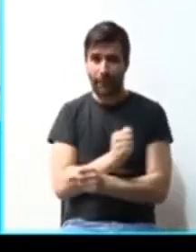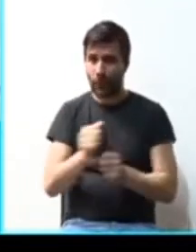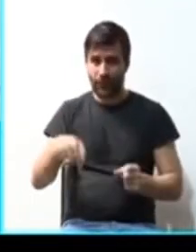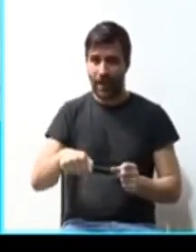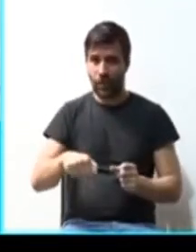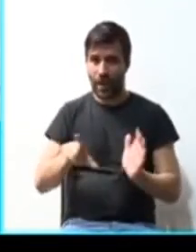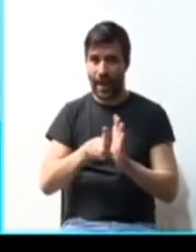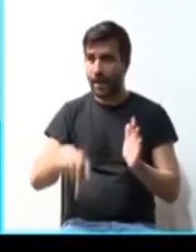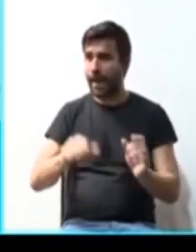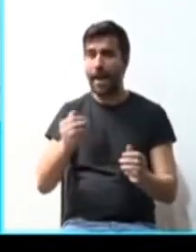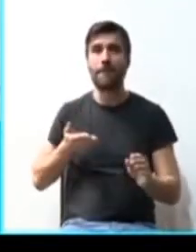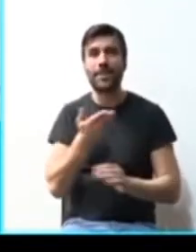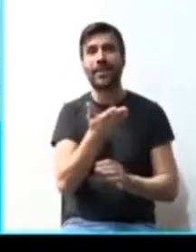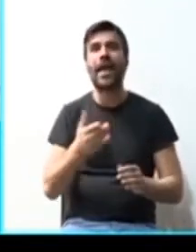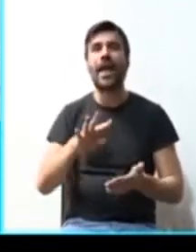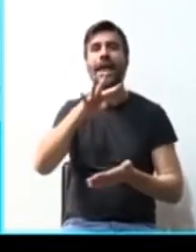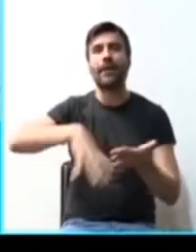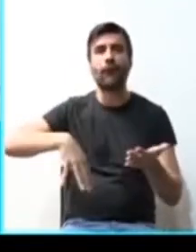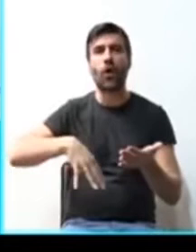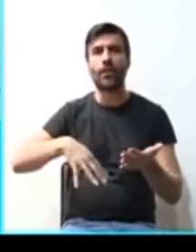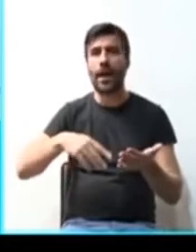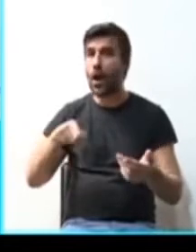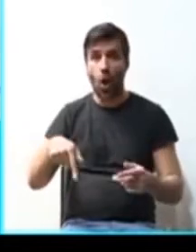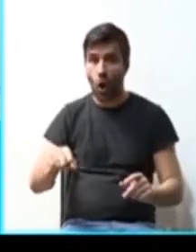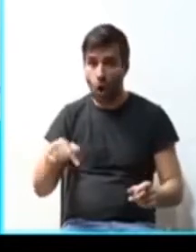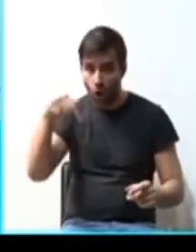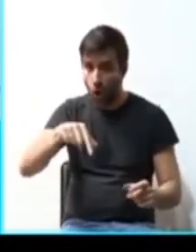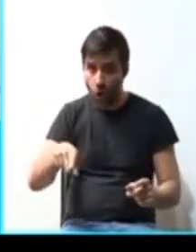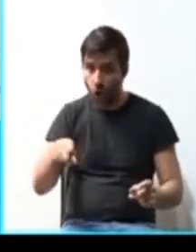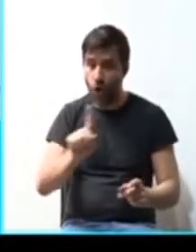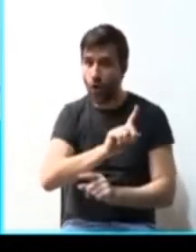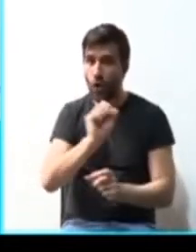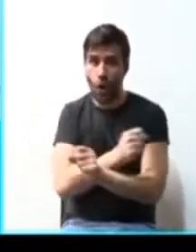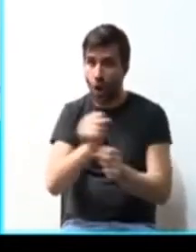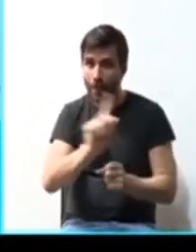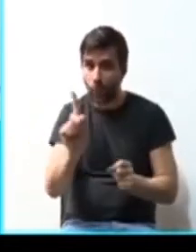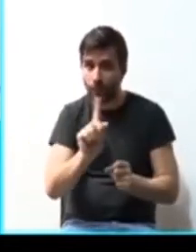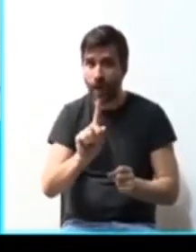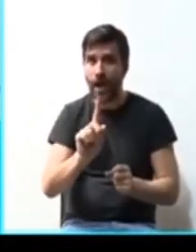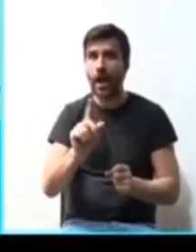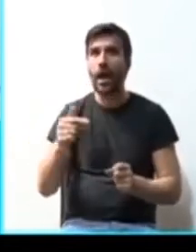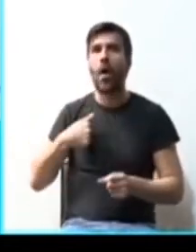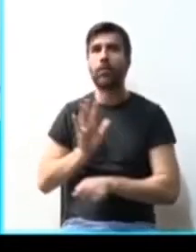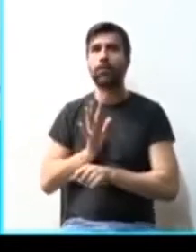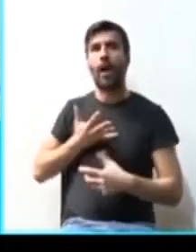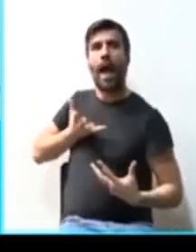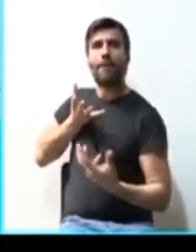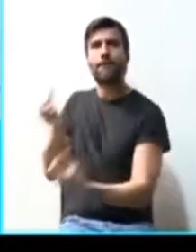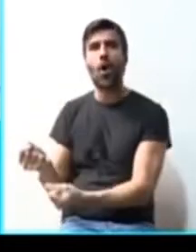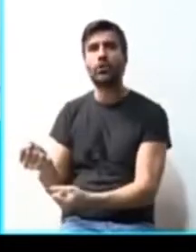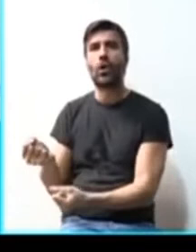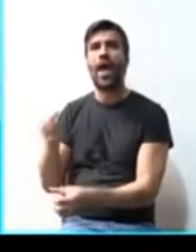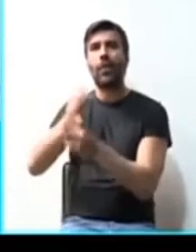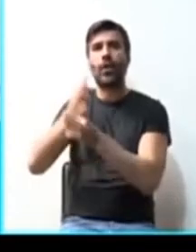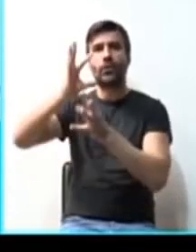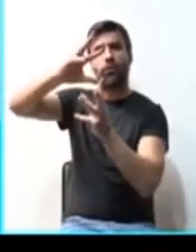si esto no se aprueba como pedido de informes, estamos avalando un deterioro enorme de la educación pública en la ciudad de Buenos Aires. Entonces